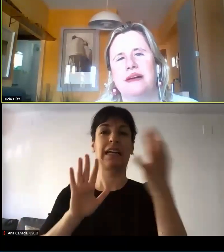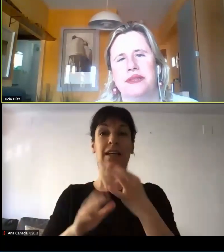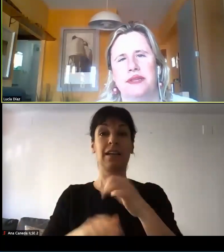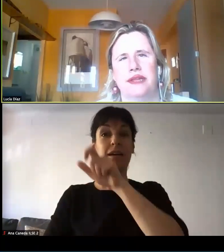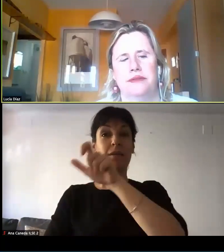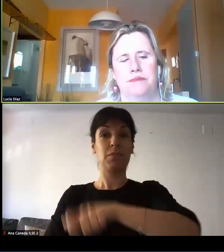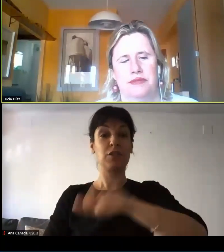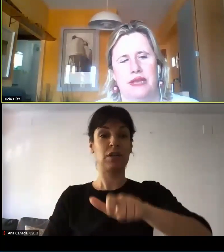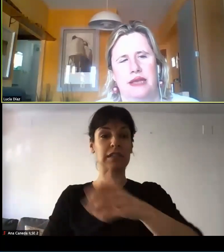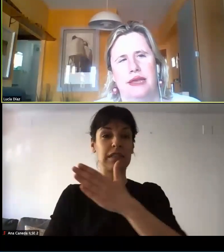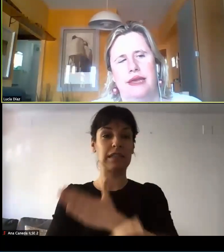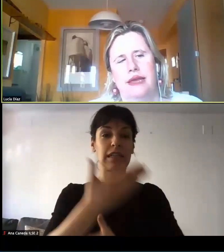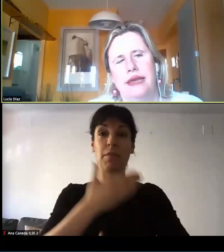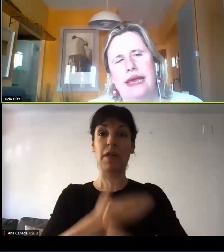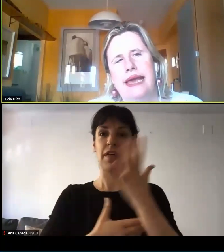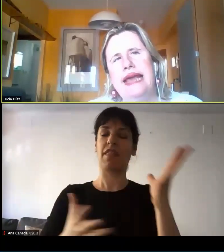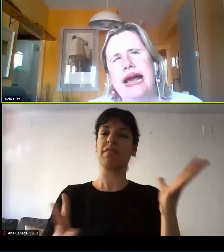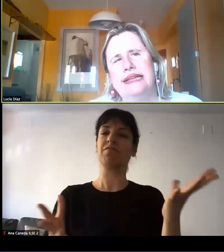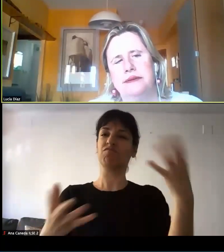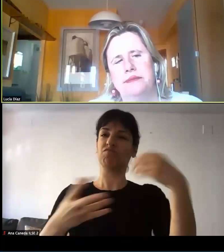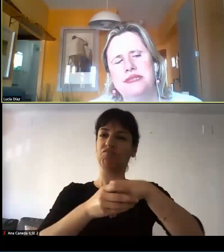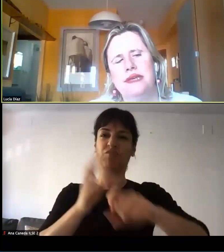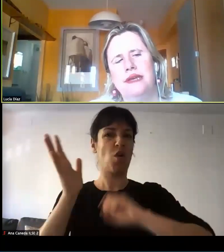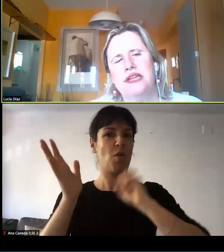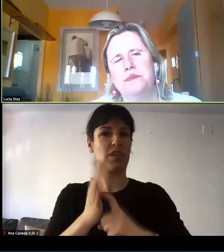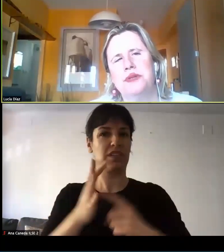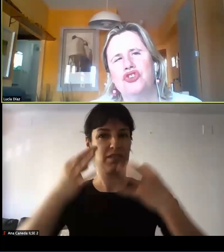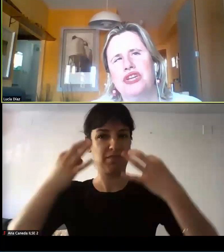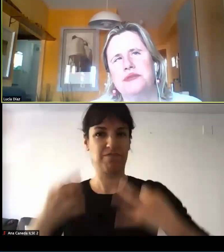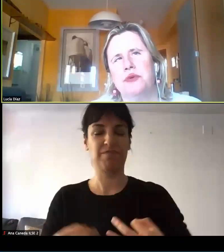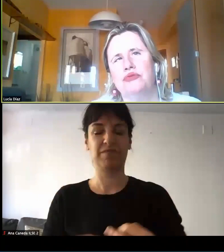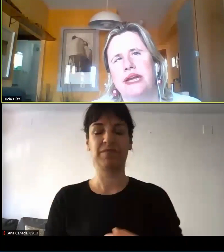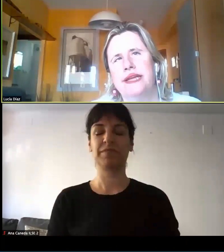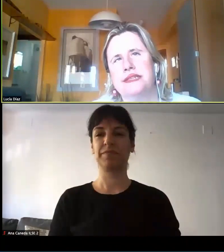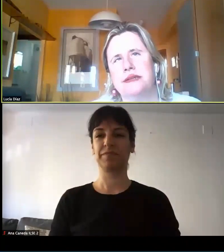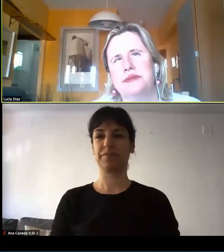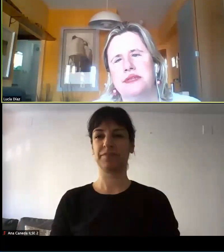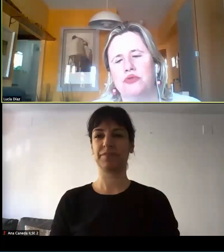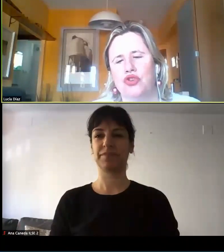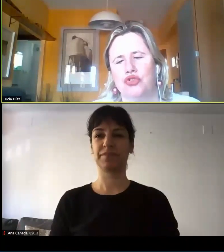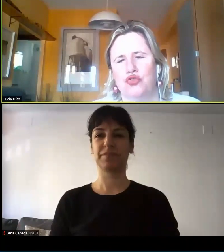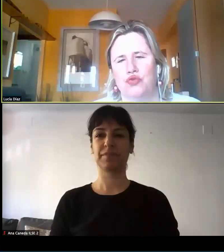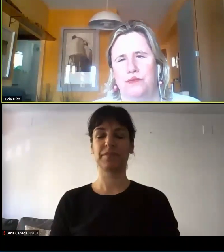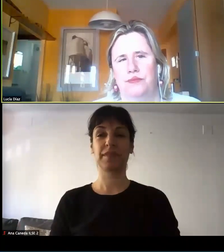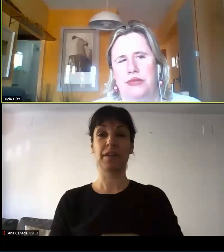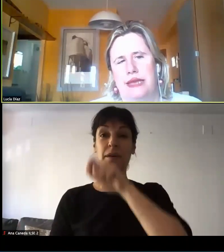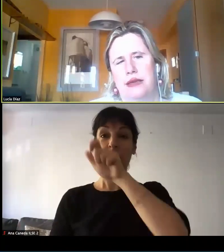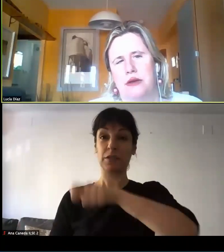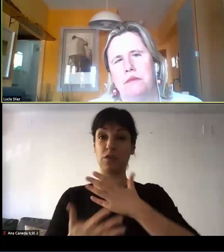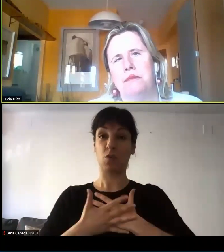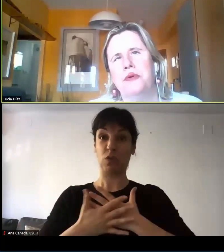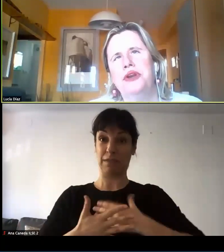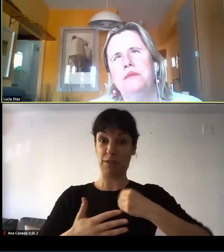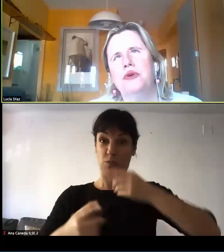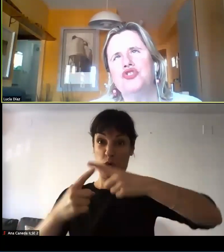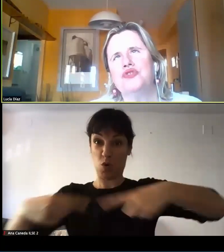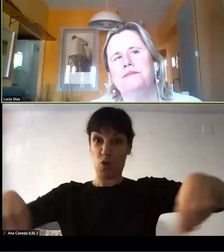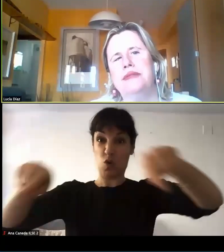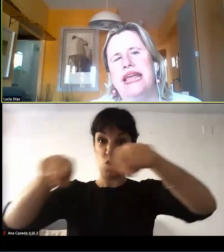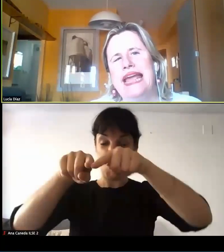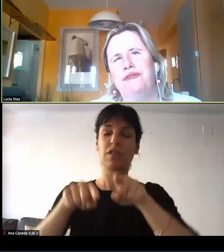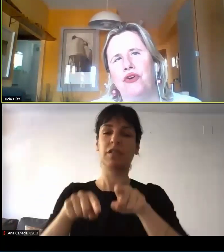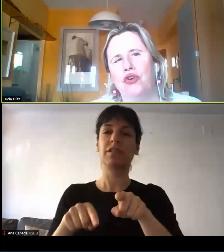con discapacidad. A través de las personas voluntarias, a través de vosotros,